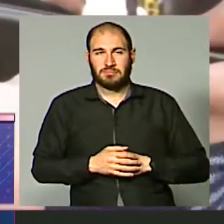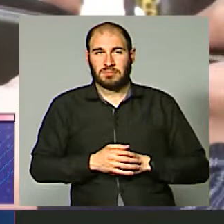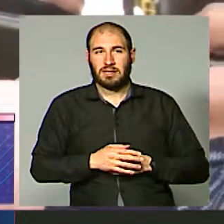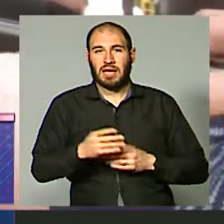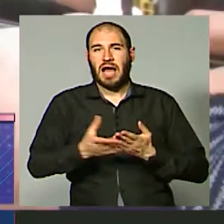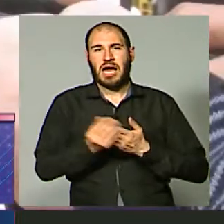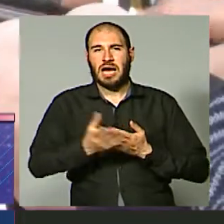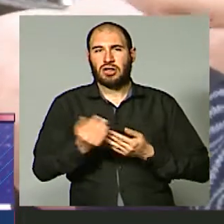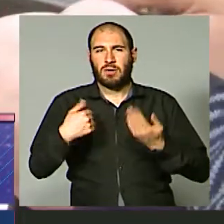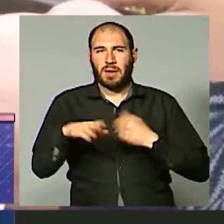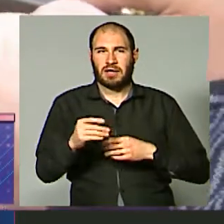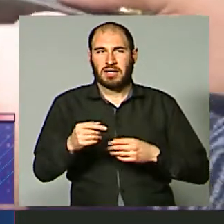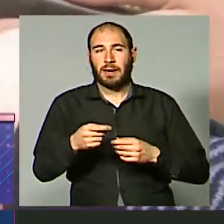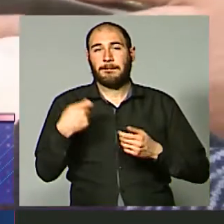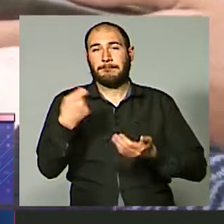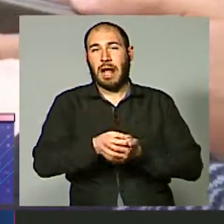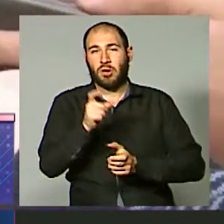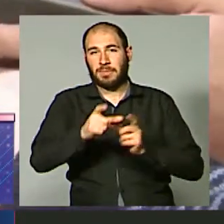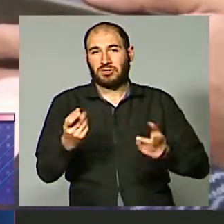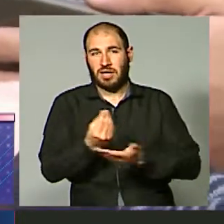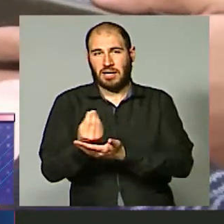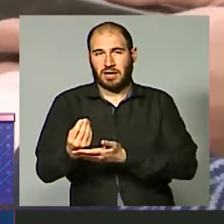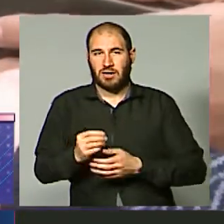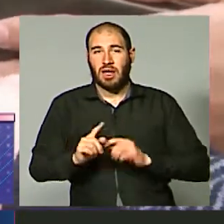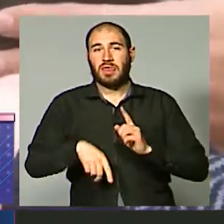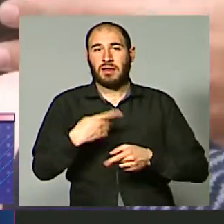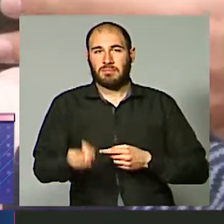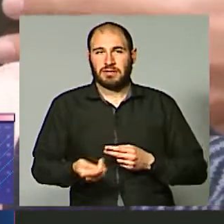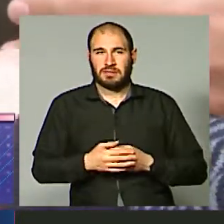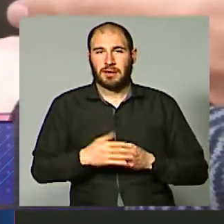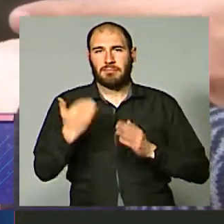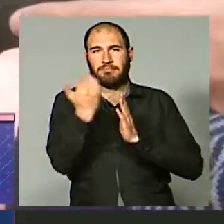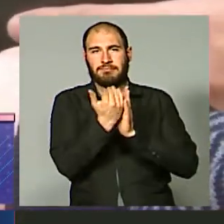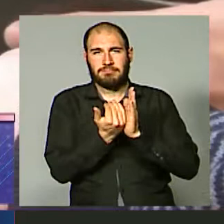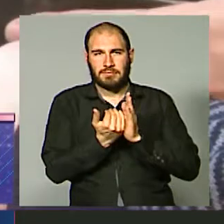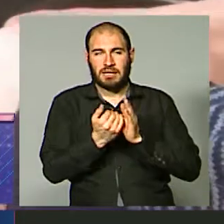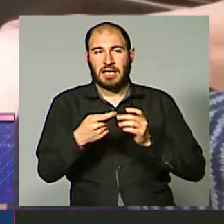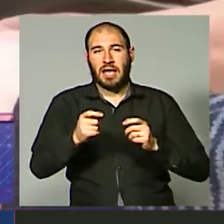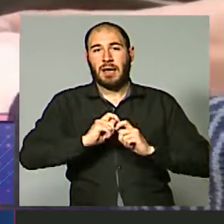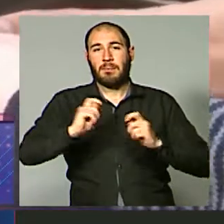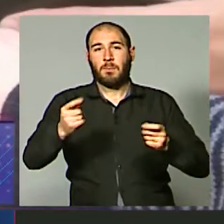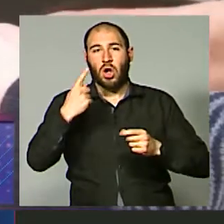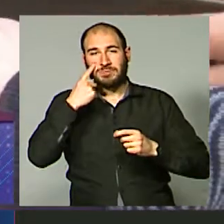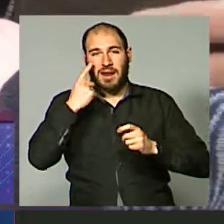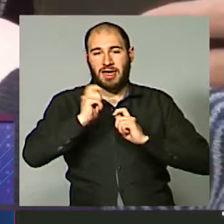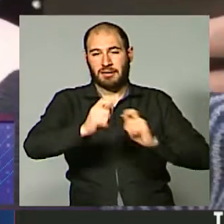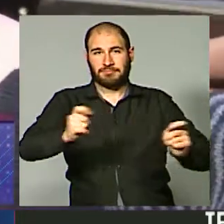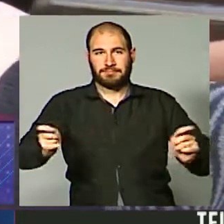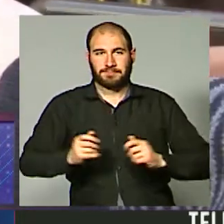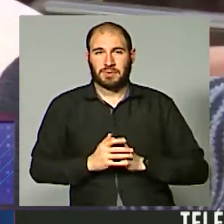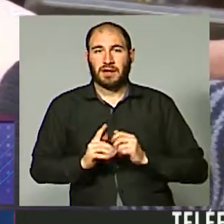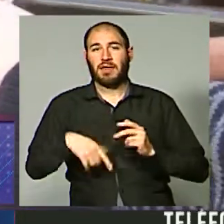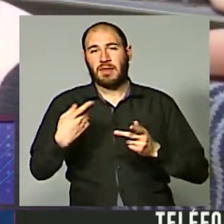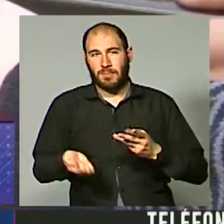gasto corriente está destinada a la erogación personal. Luego, en orden de prioridades, están las transferencias a los municipios.